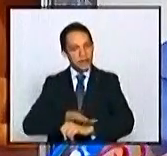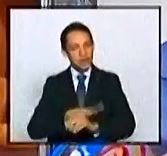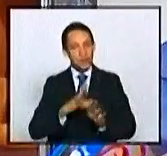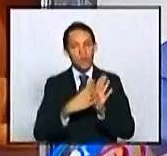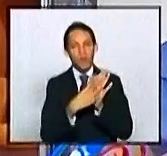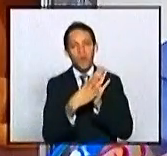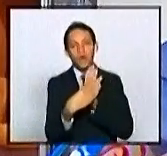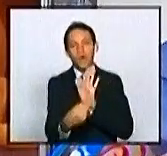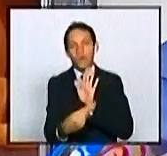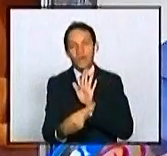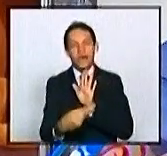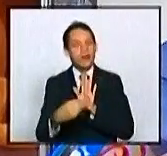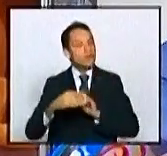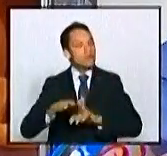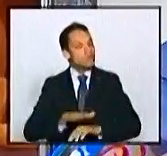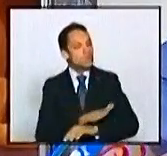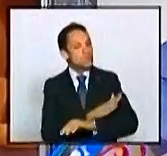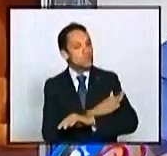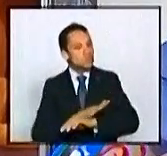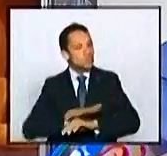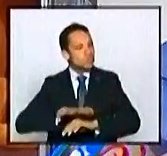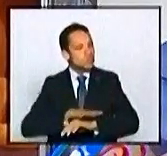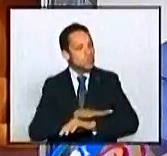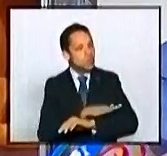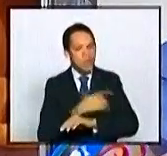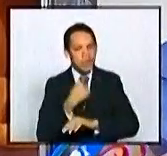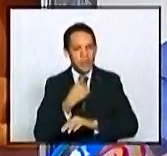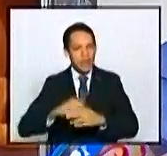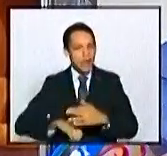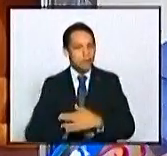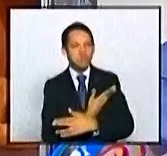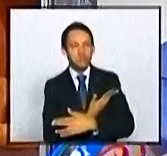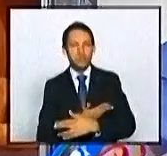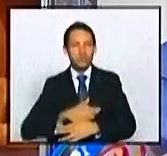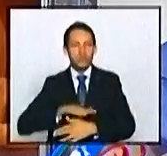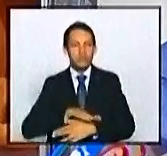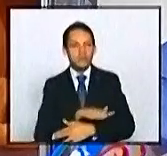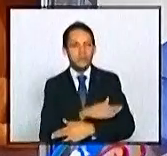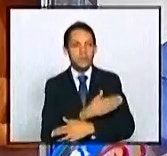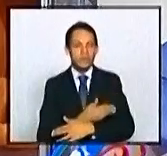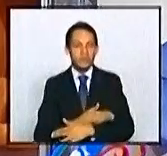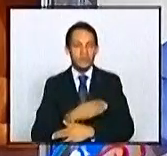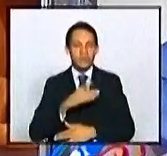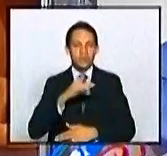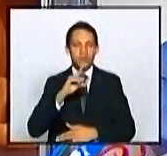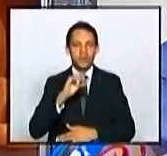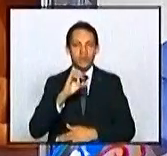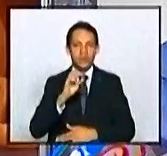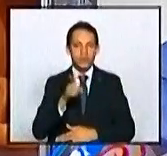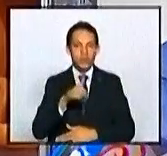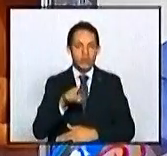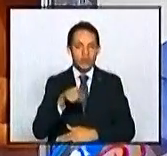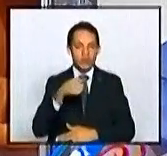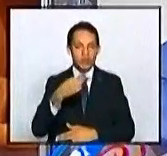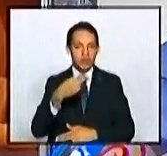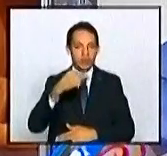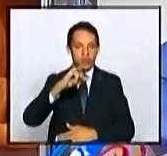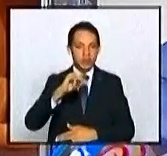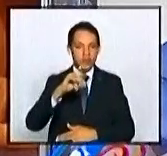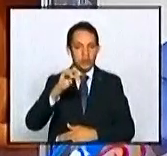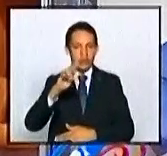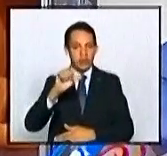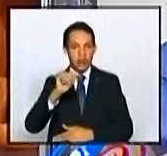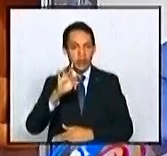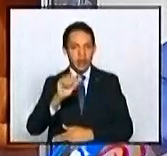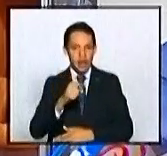la escuchen. Más que canción, es una poesía. Y se llama Desiderata. Y ahí nos hacen un